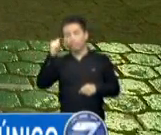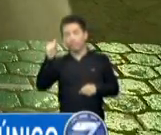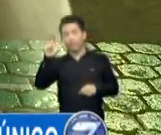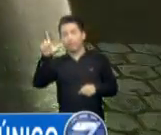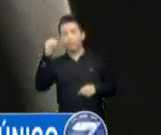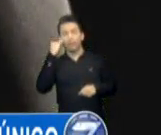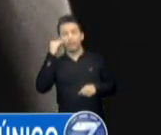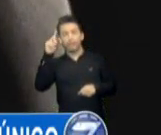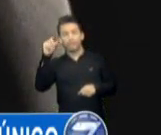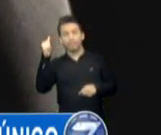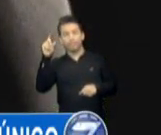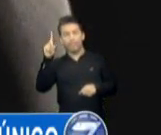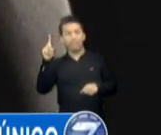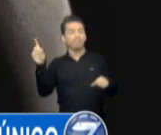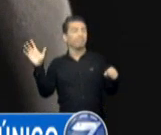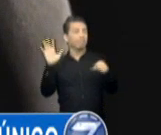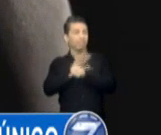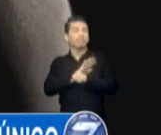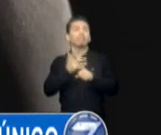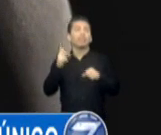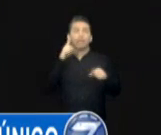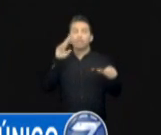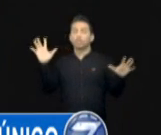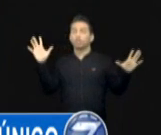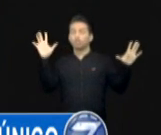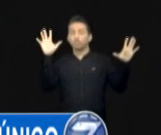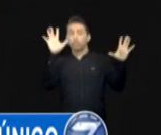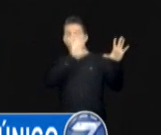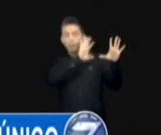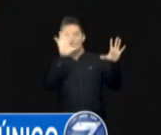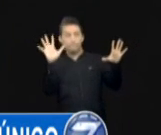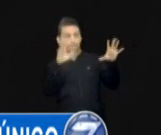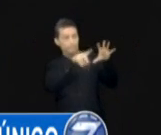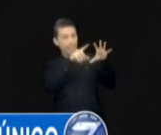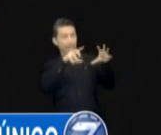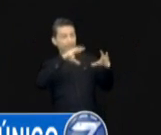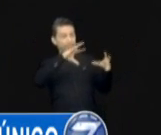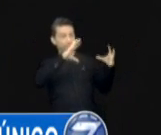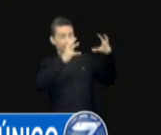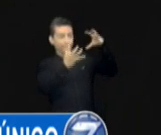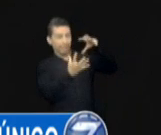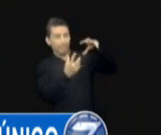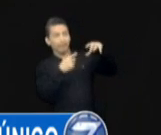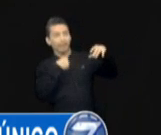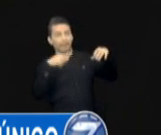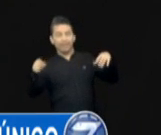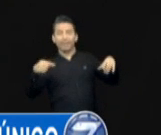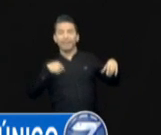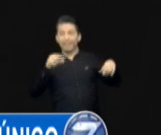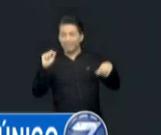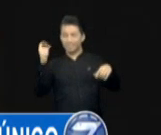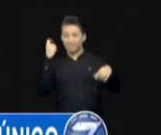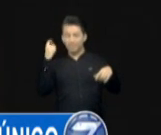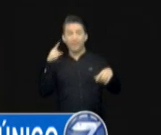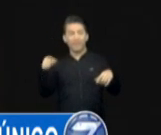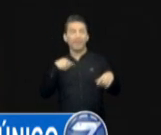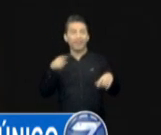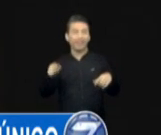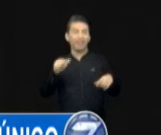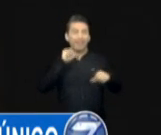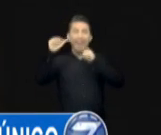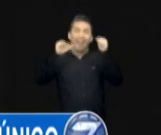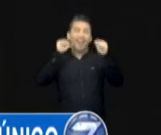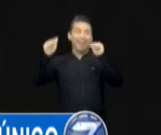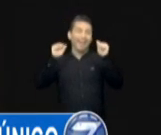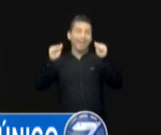inmersa dentro de la sombra de la tierra hace un ratito estábamos dando unos gritos de aquí emoción de ver la luna roja